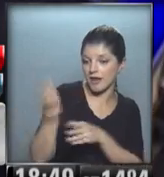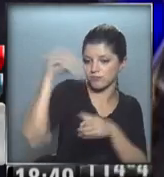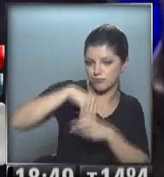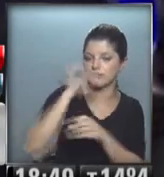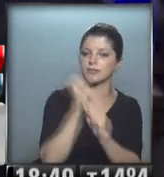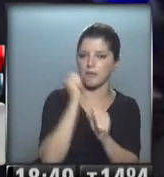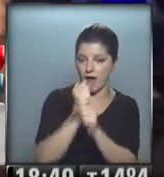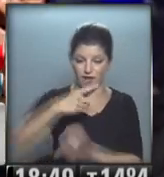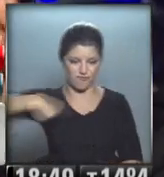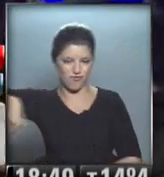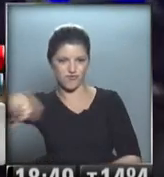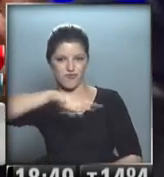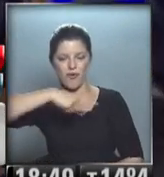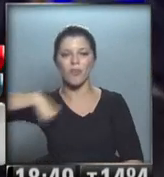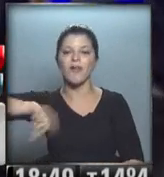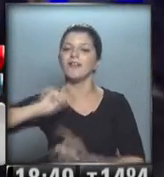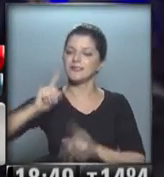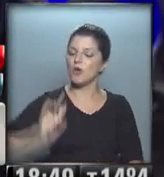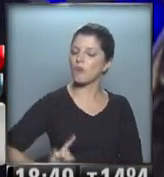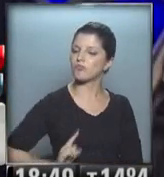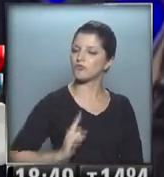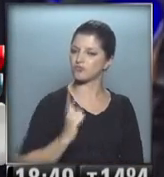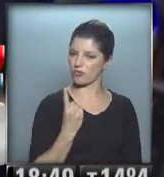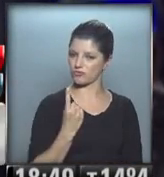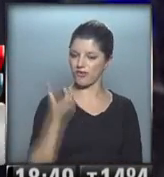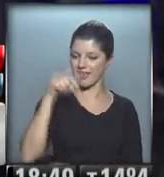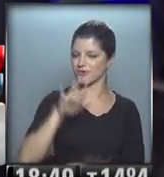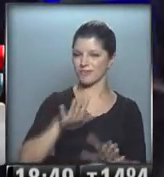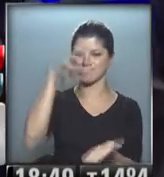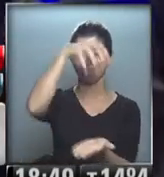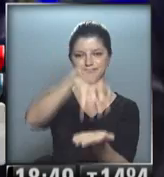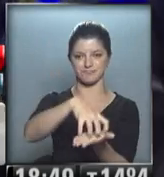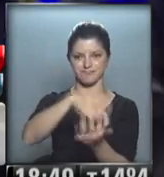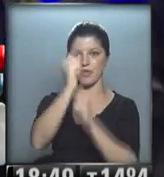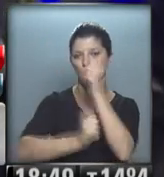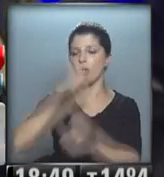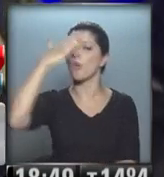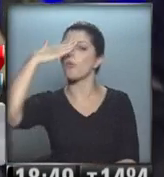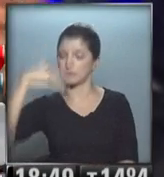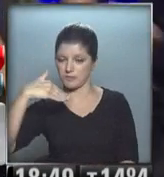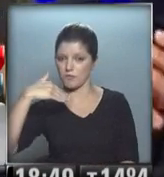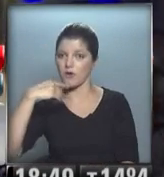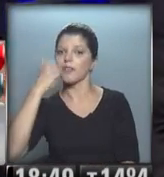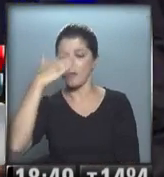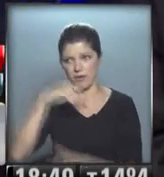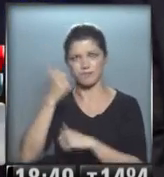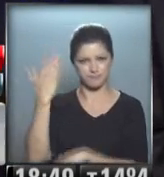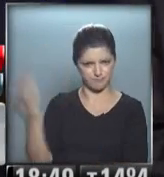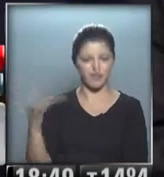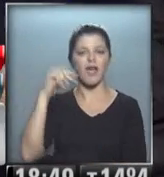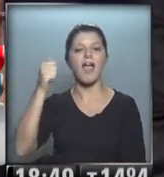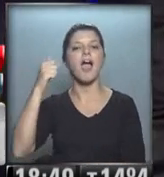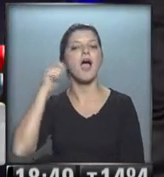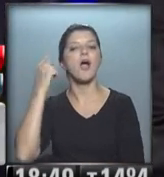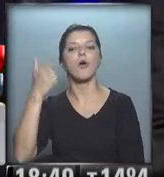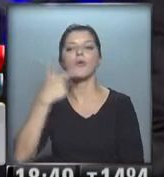los hachalleros estamos orgullosos de que esto esté acá. Y el último avisito, Presidente, después le paso con Agustín, yo